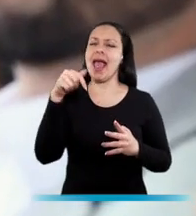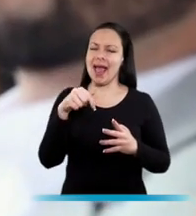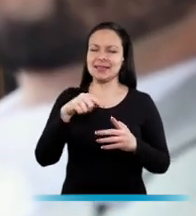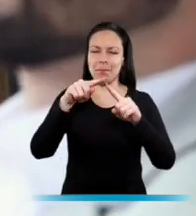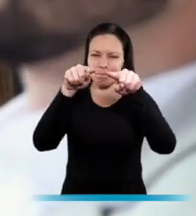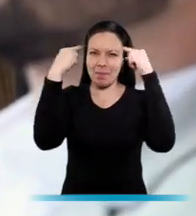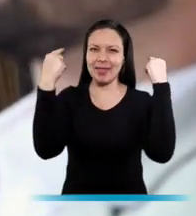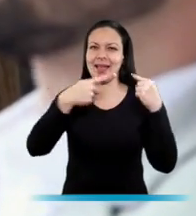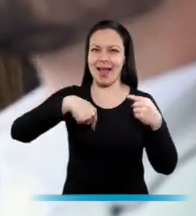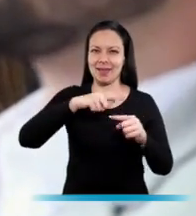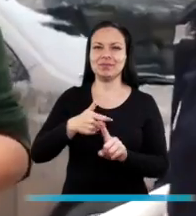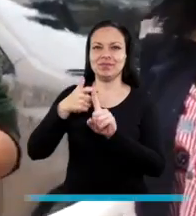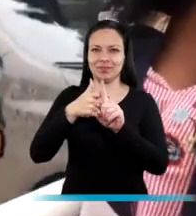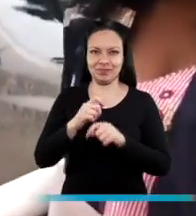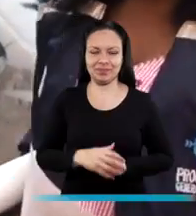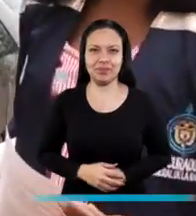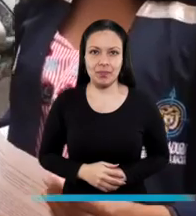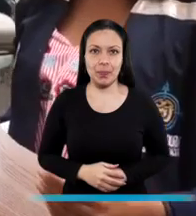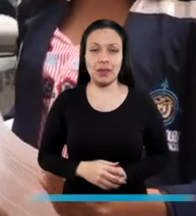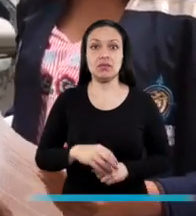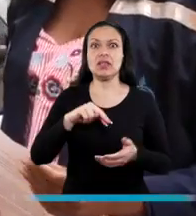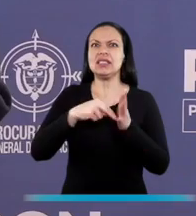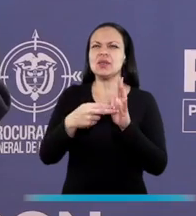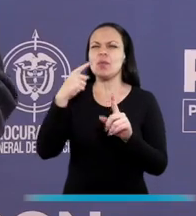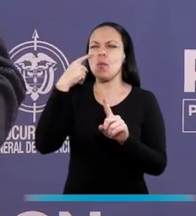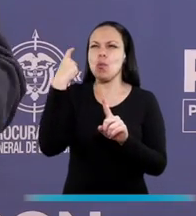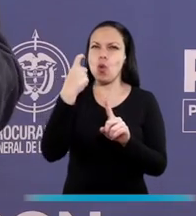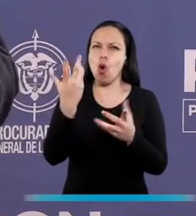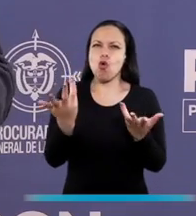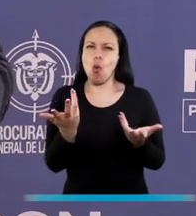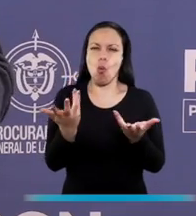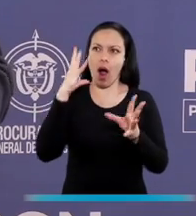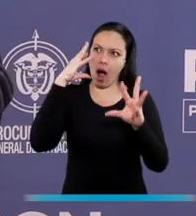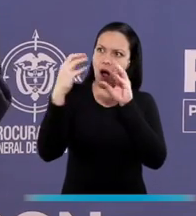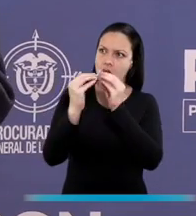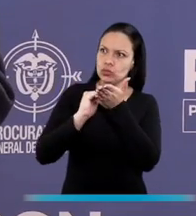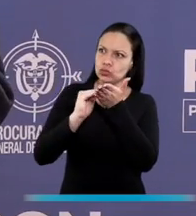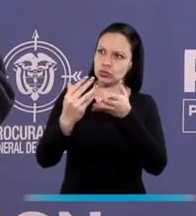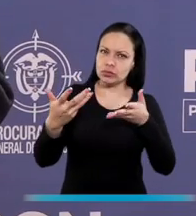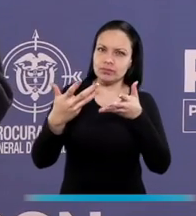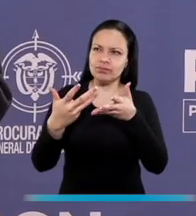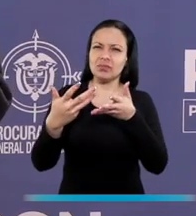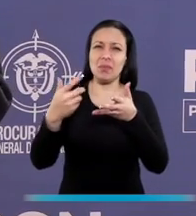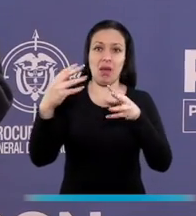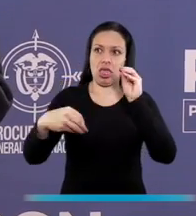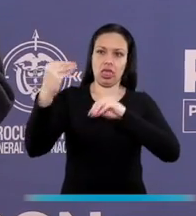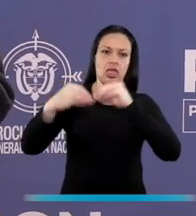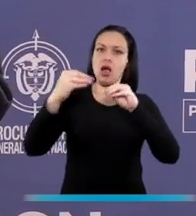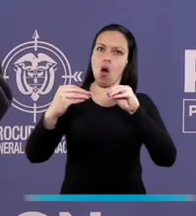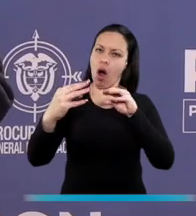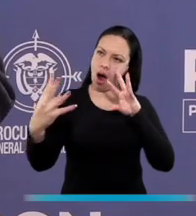es el primero de los desafíos que tendrán las nuevas generaciones de colombianos para buscar un gran acuerdo que permita salir de